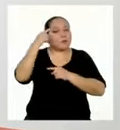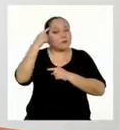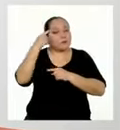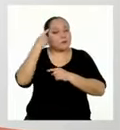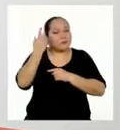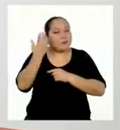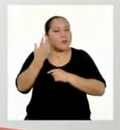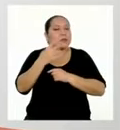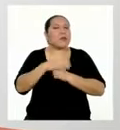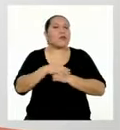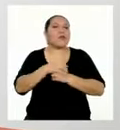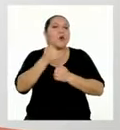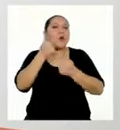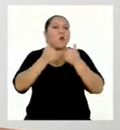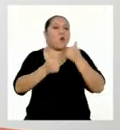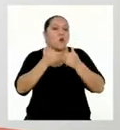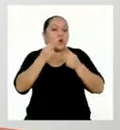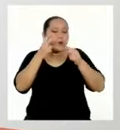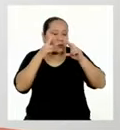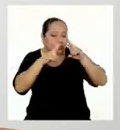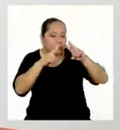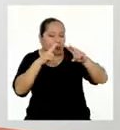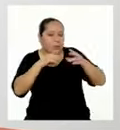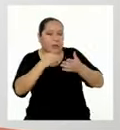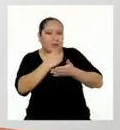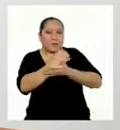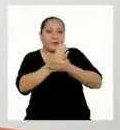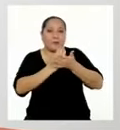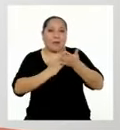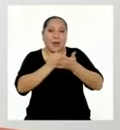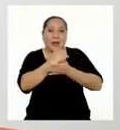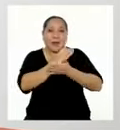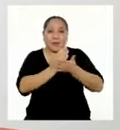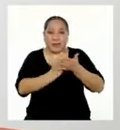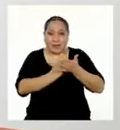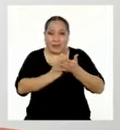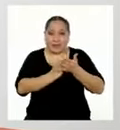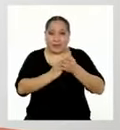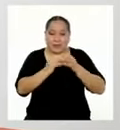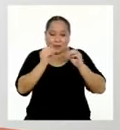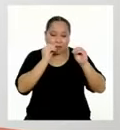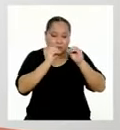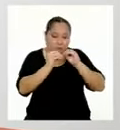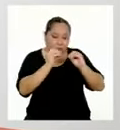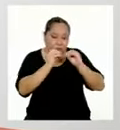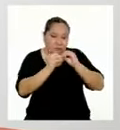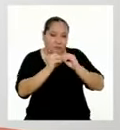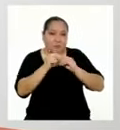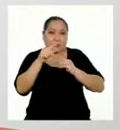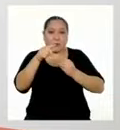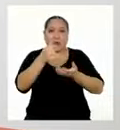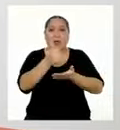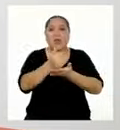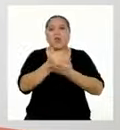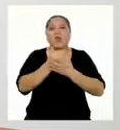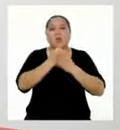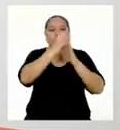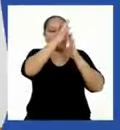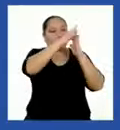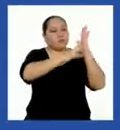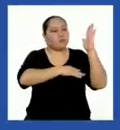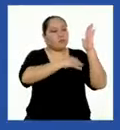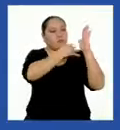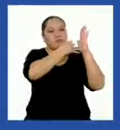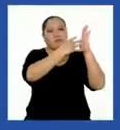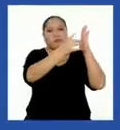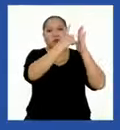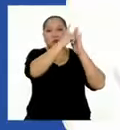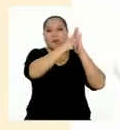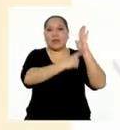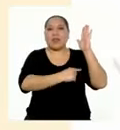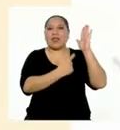claro nuestros criterios de revisión. Para eso podemos ayudarnos con un esquema como